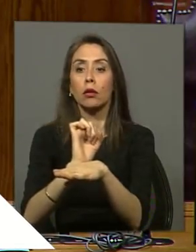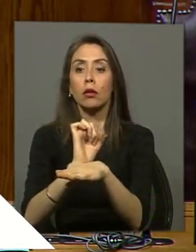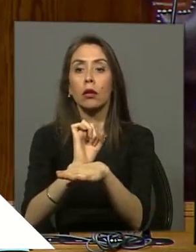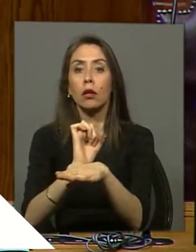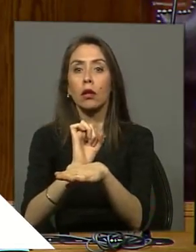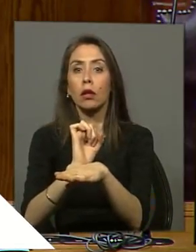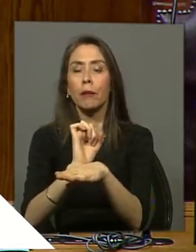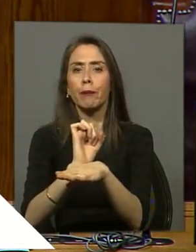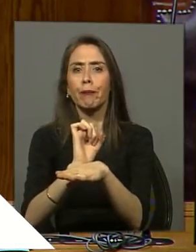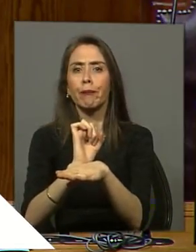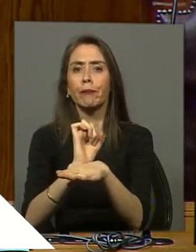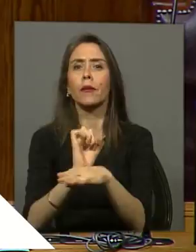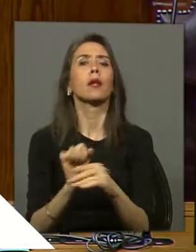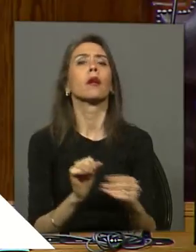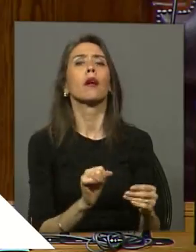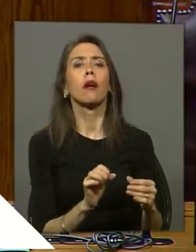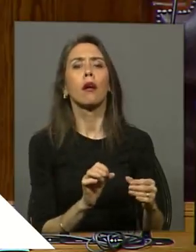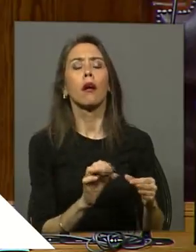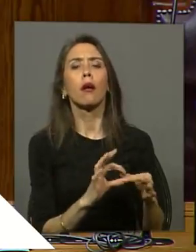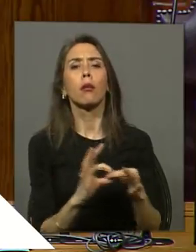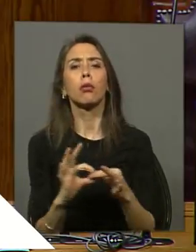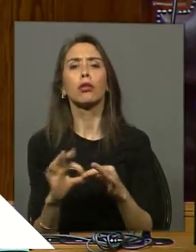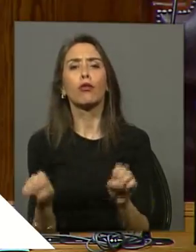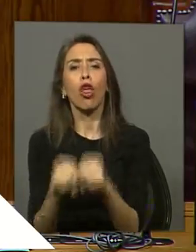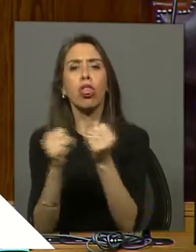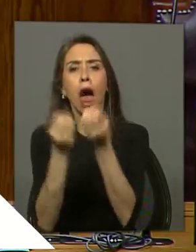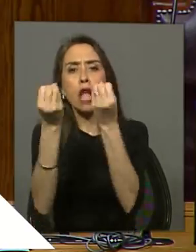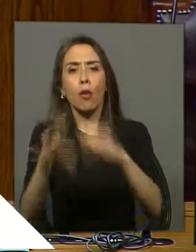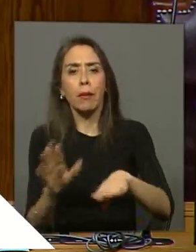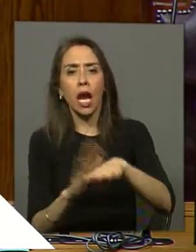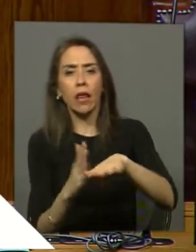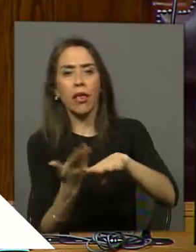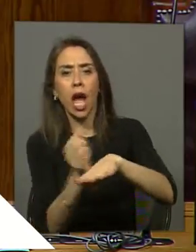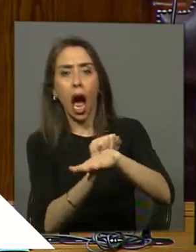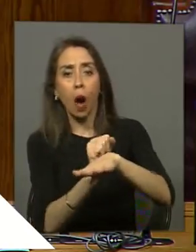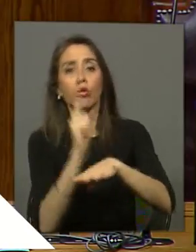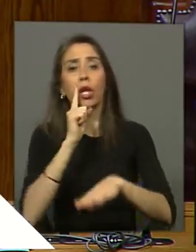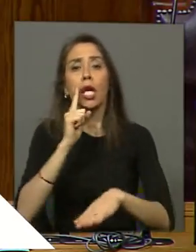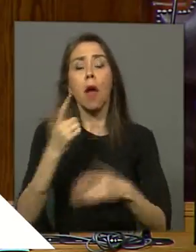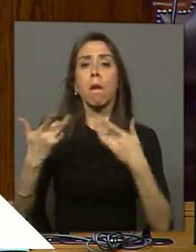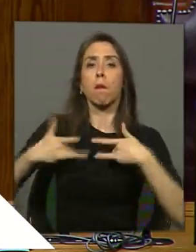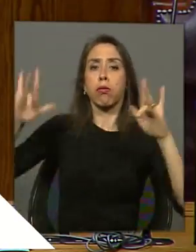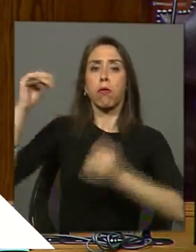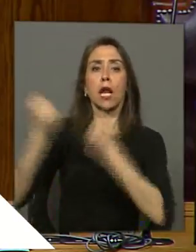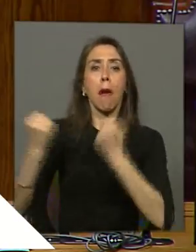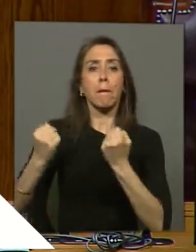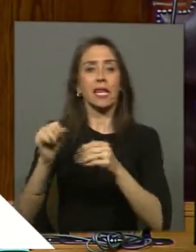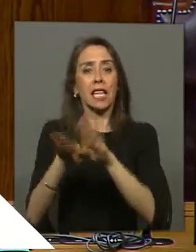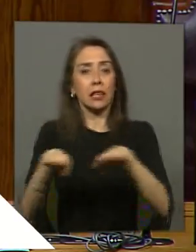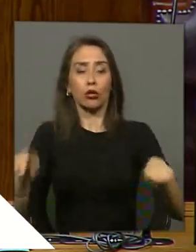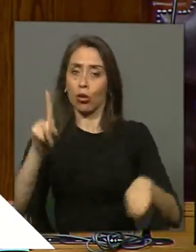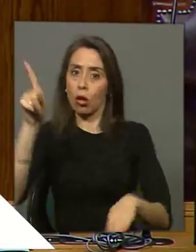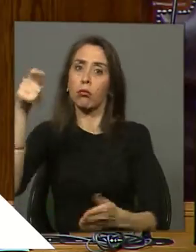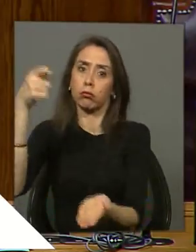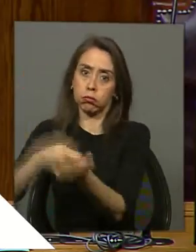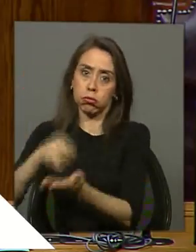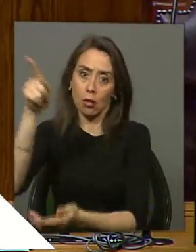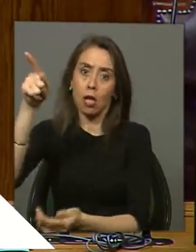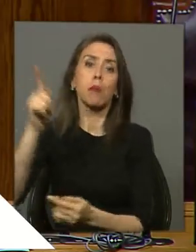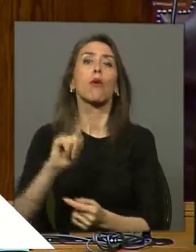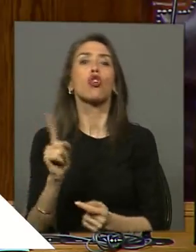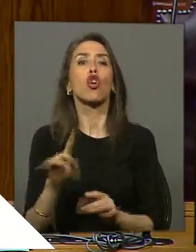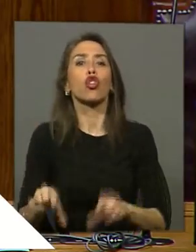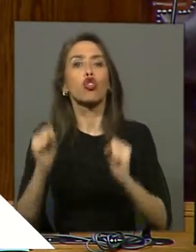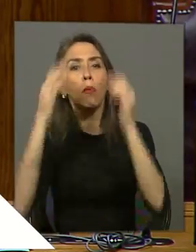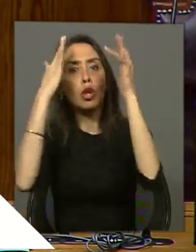por las causas o los daños que se han producido sobre éste. De esta medida, el proveedor no habría adoptado los antechichos de